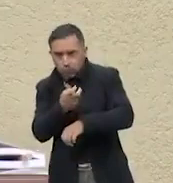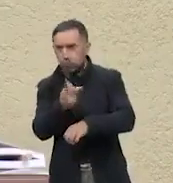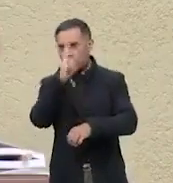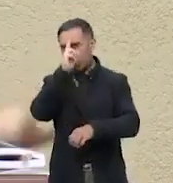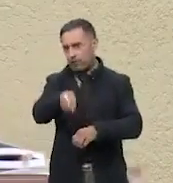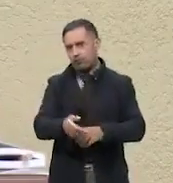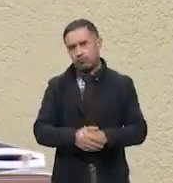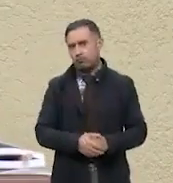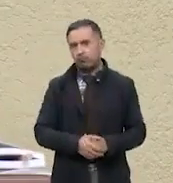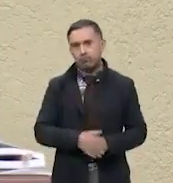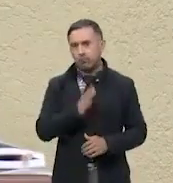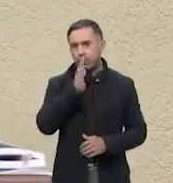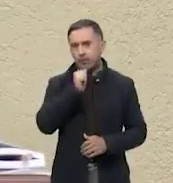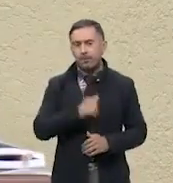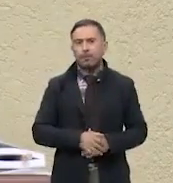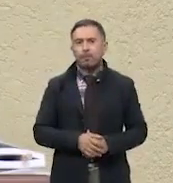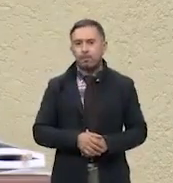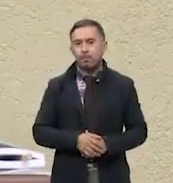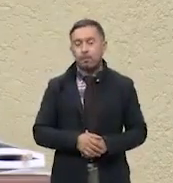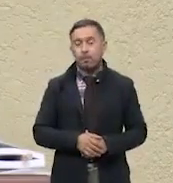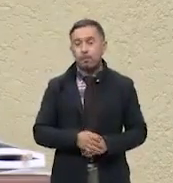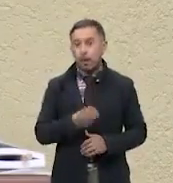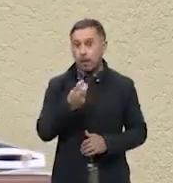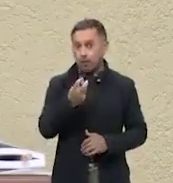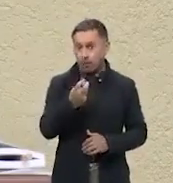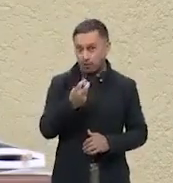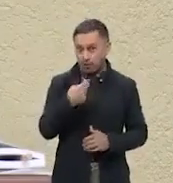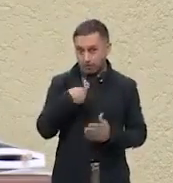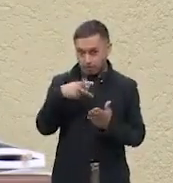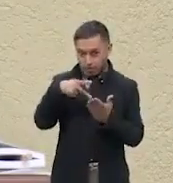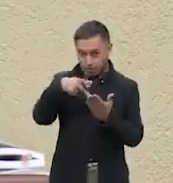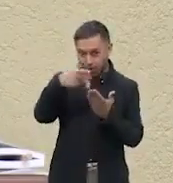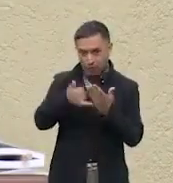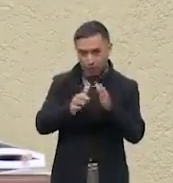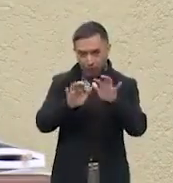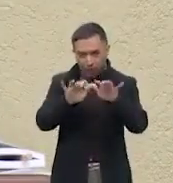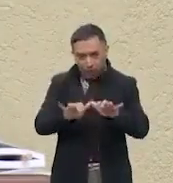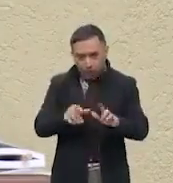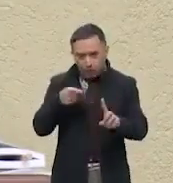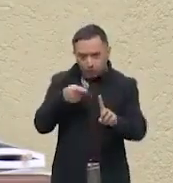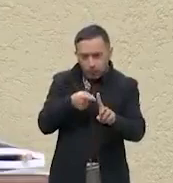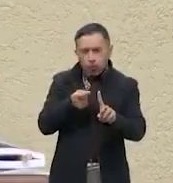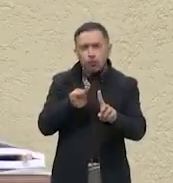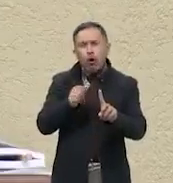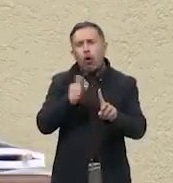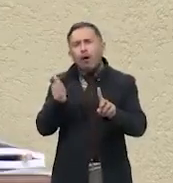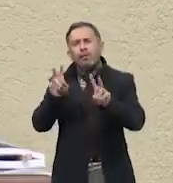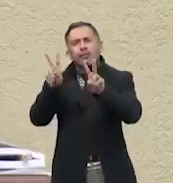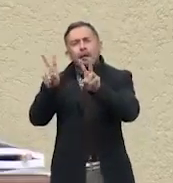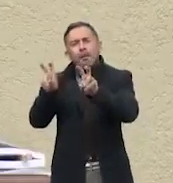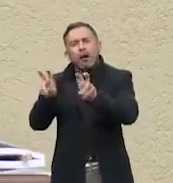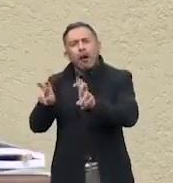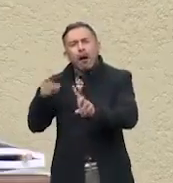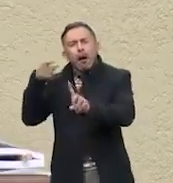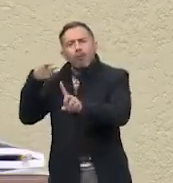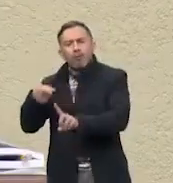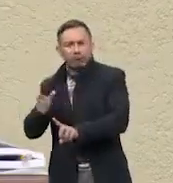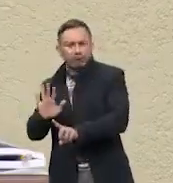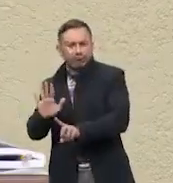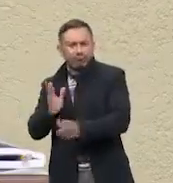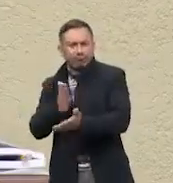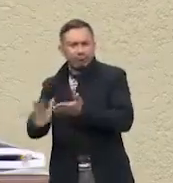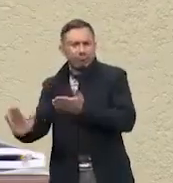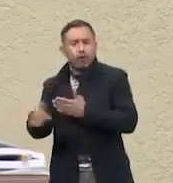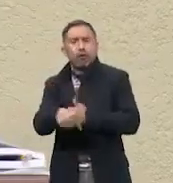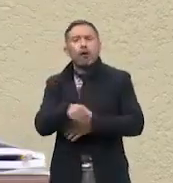Por eso creo que el proyecto, que se centra no en otras cosas, sino simple y sencillamente en las aportaciones que